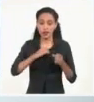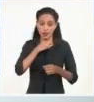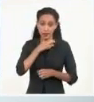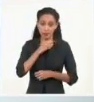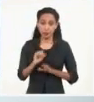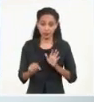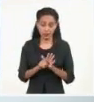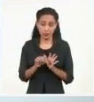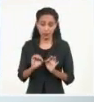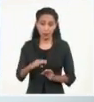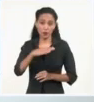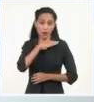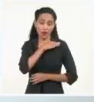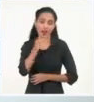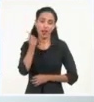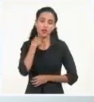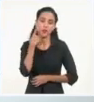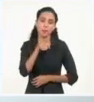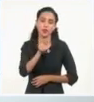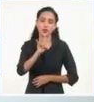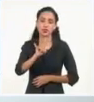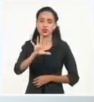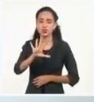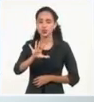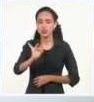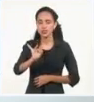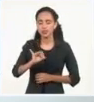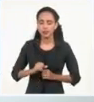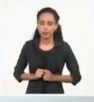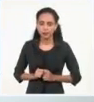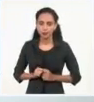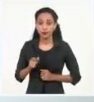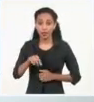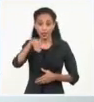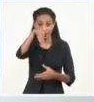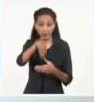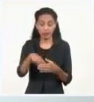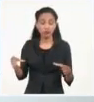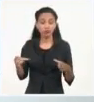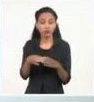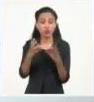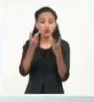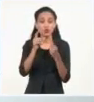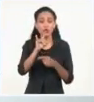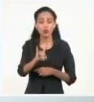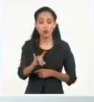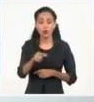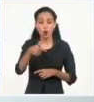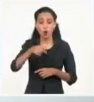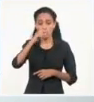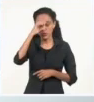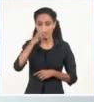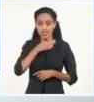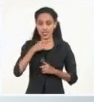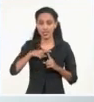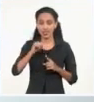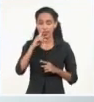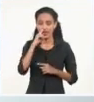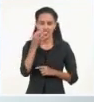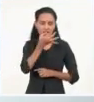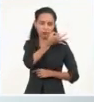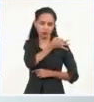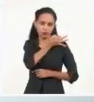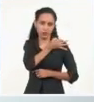las fuerzas armadas revolucionarias en el año 1957 formando parte de la columna 9 José tei comandada por René Ramos